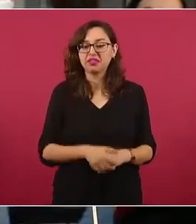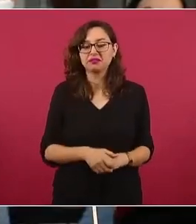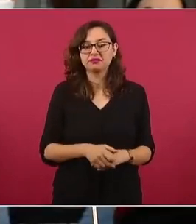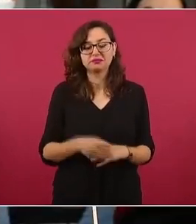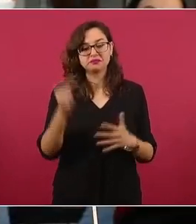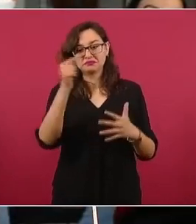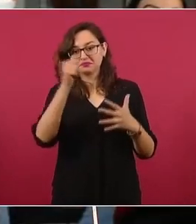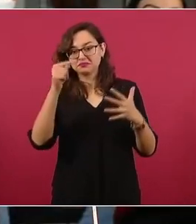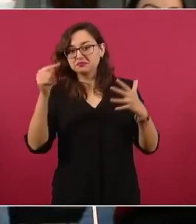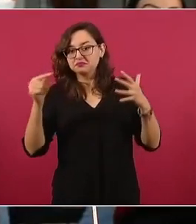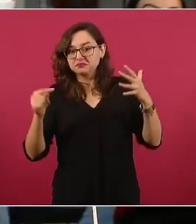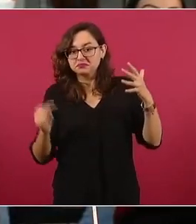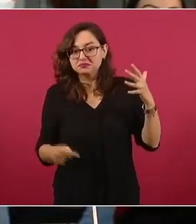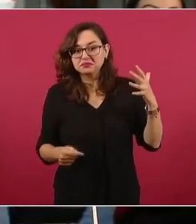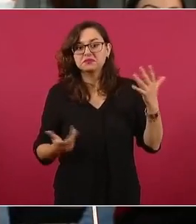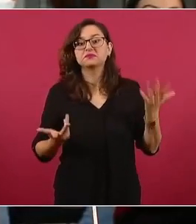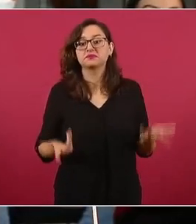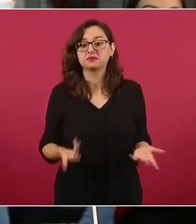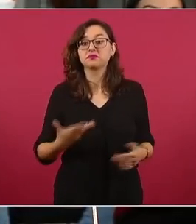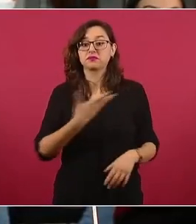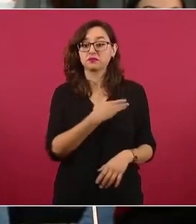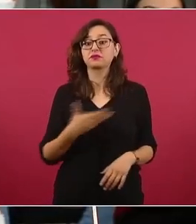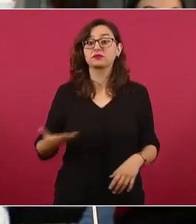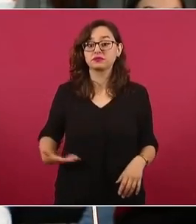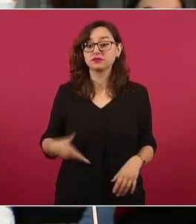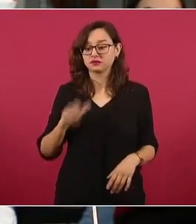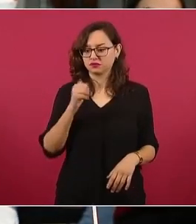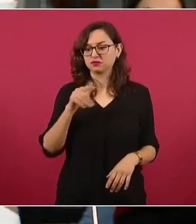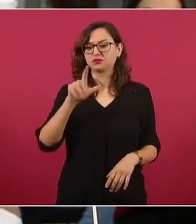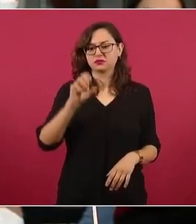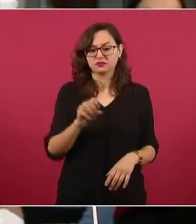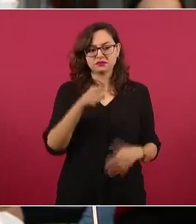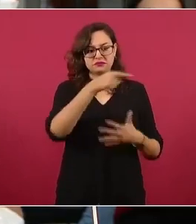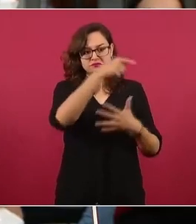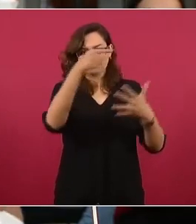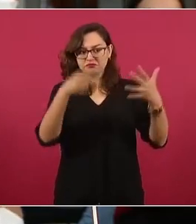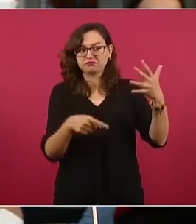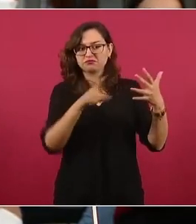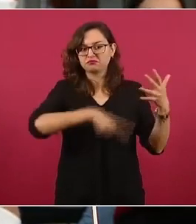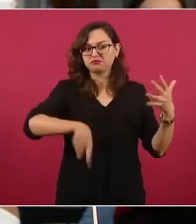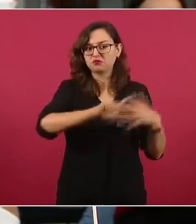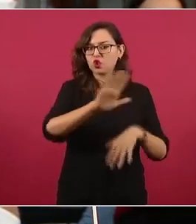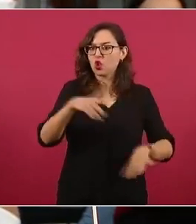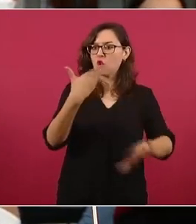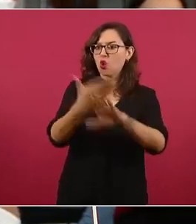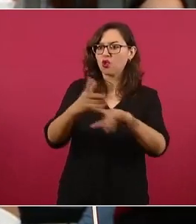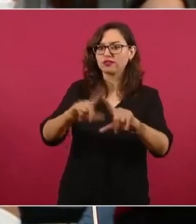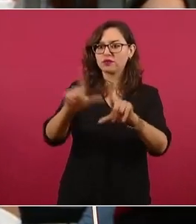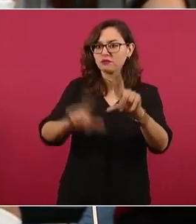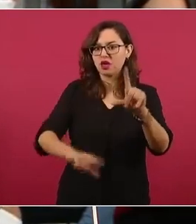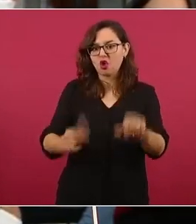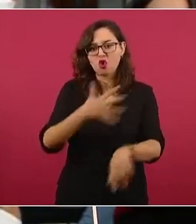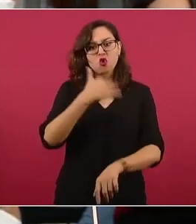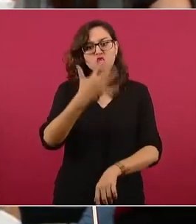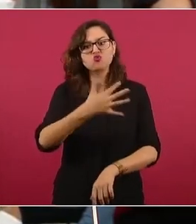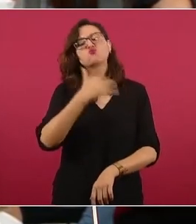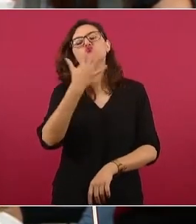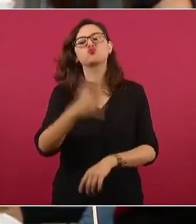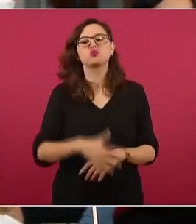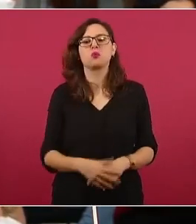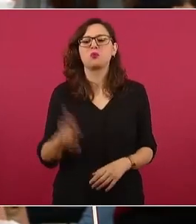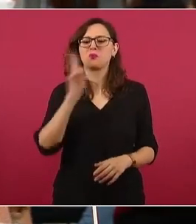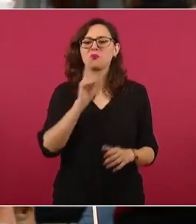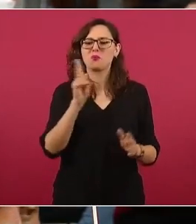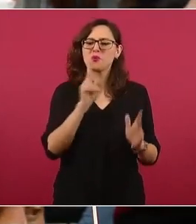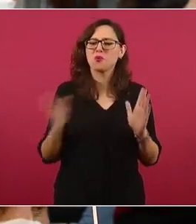ocasión por parte del presidente Andrés Manuel López Obrador como atentatorios al pueblo de México. Se ha evidenciado hasta el hartazgo